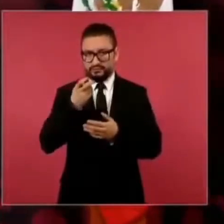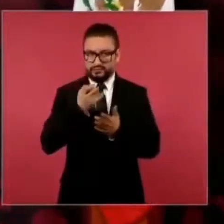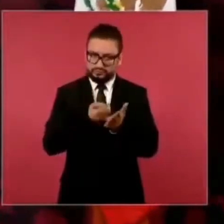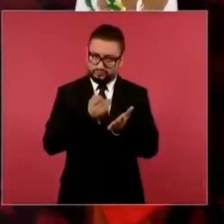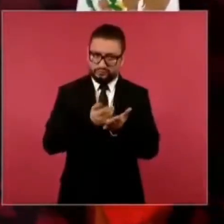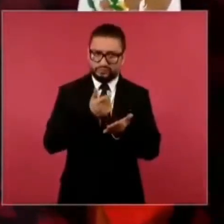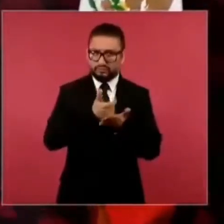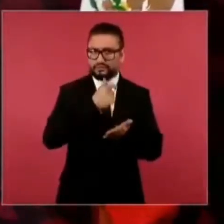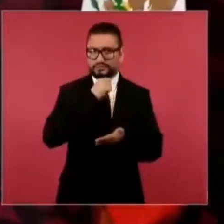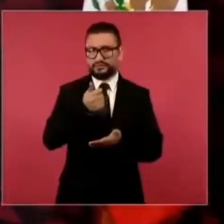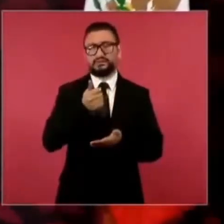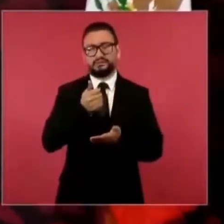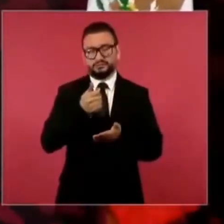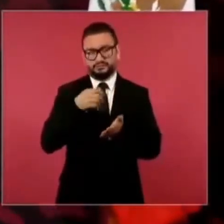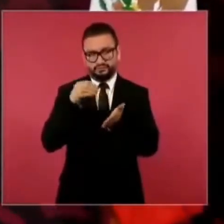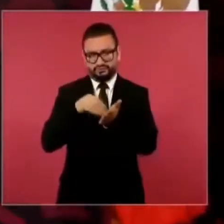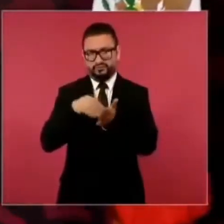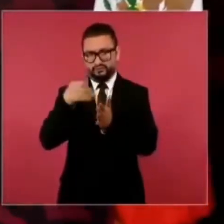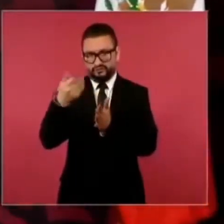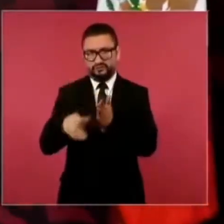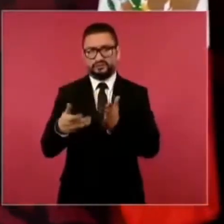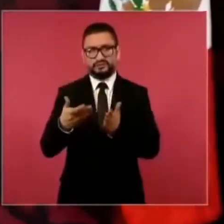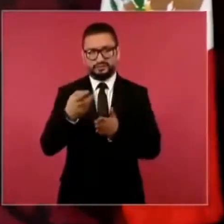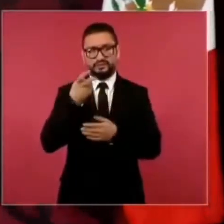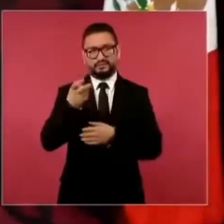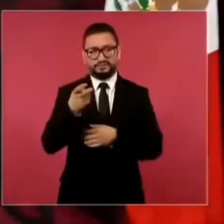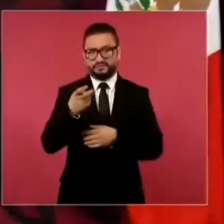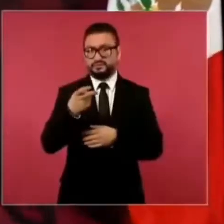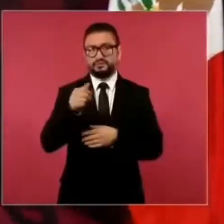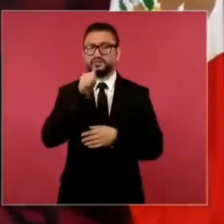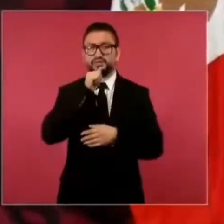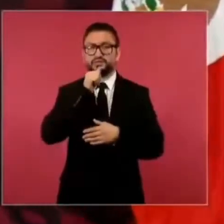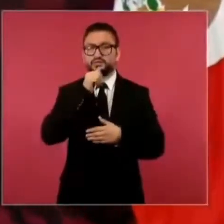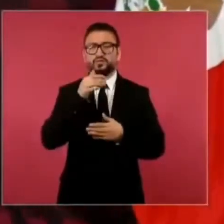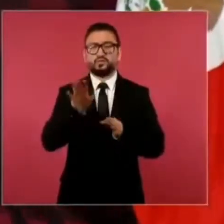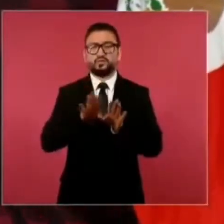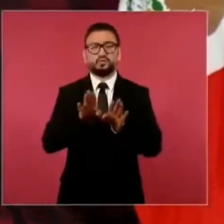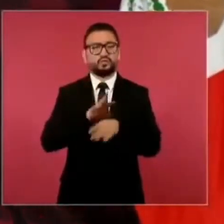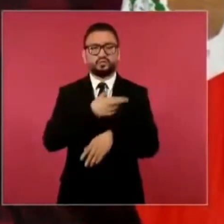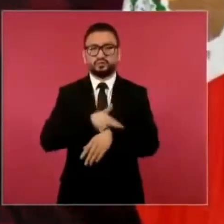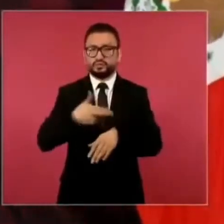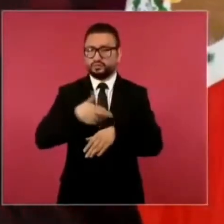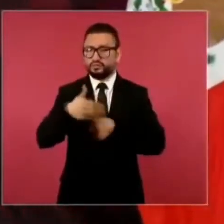pero no se les da trámite.